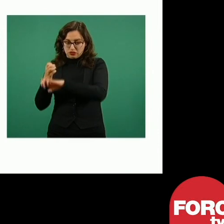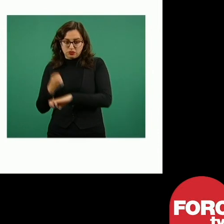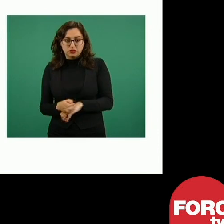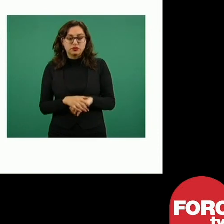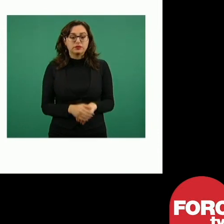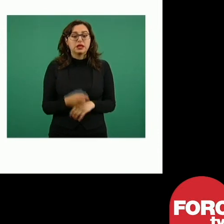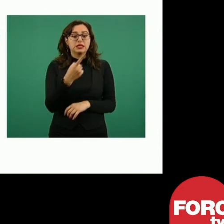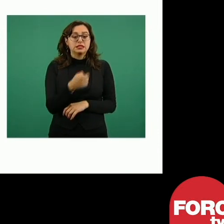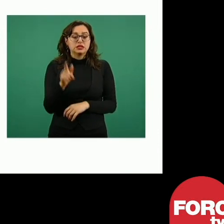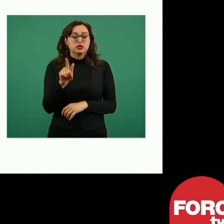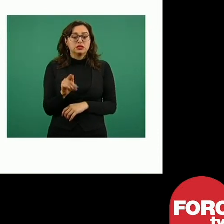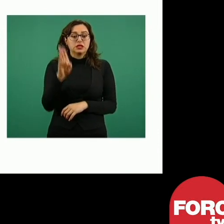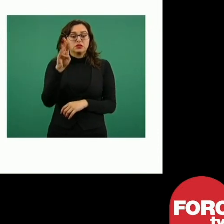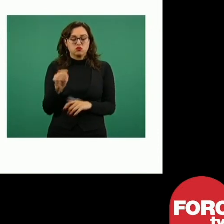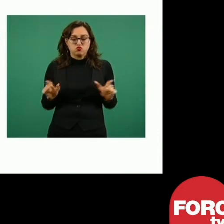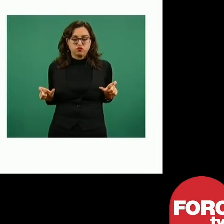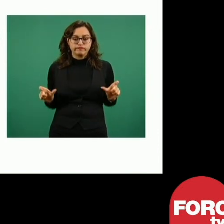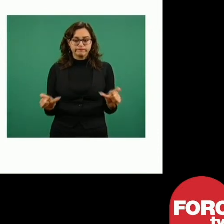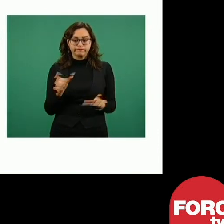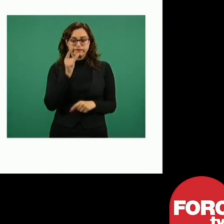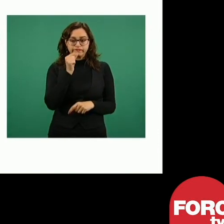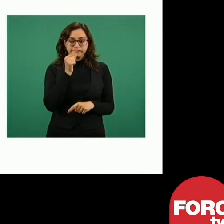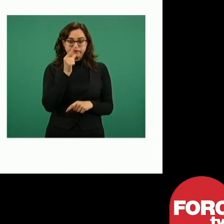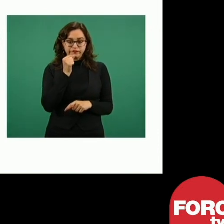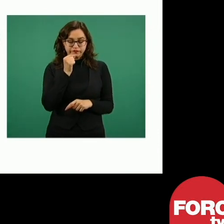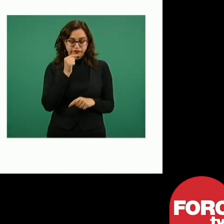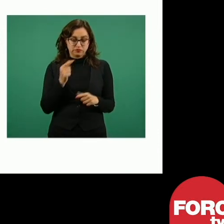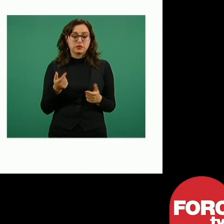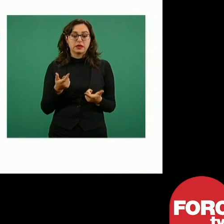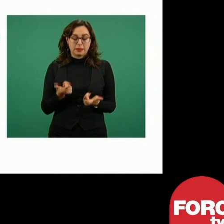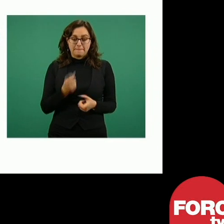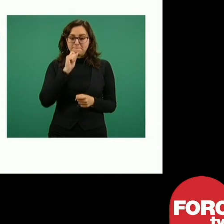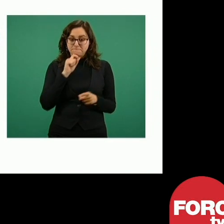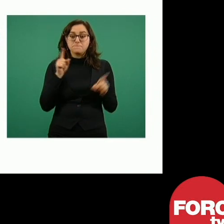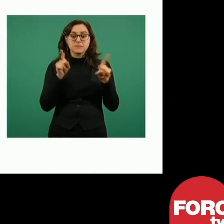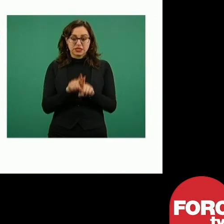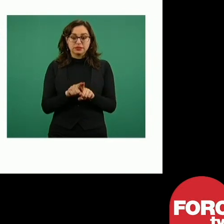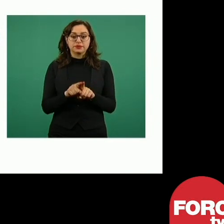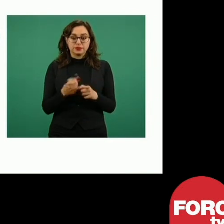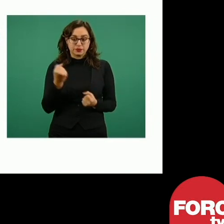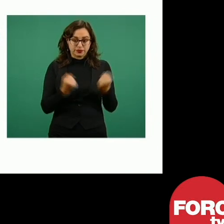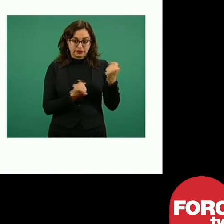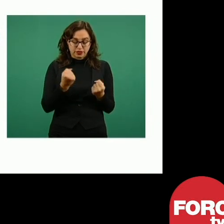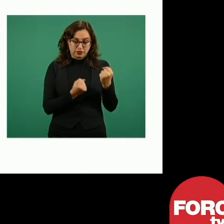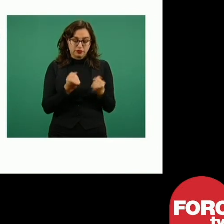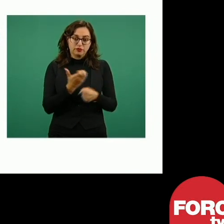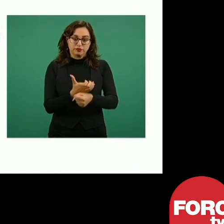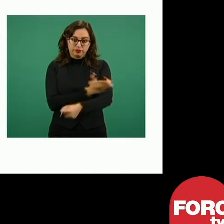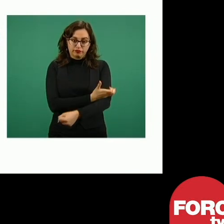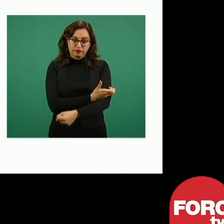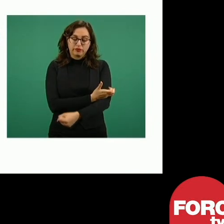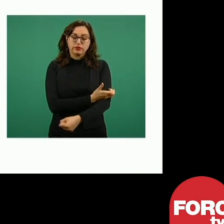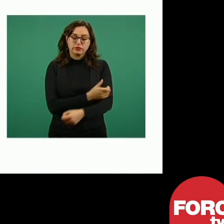escoltas de seguridad que le van a dar esa misma a las 179 rutas terrestres que